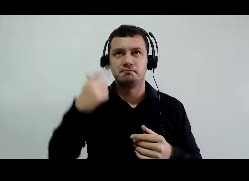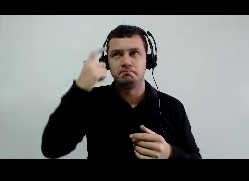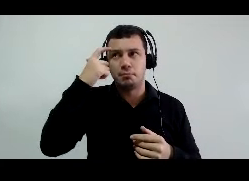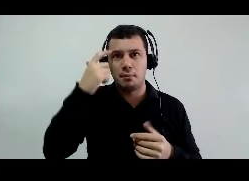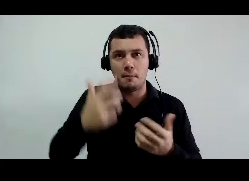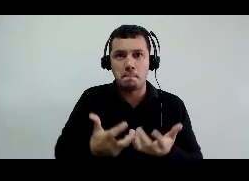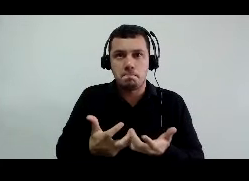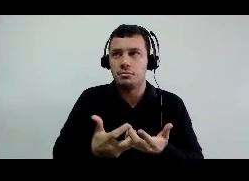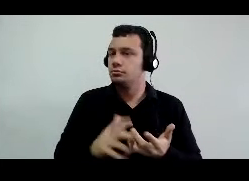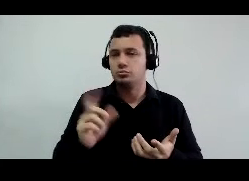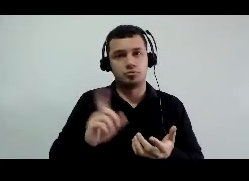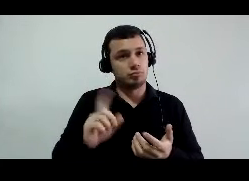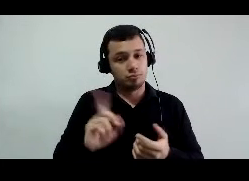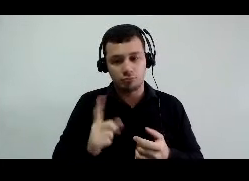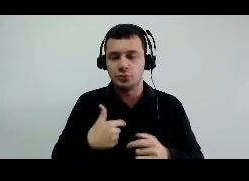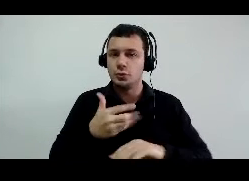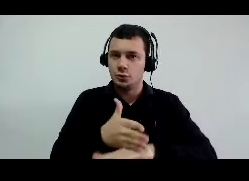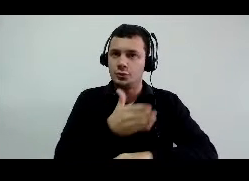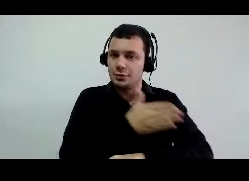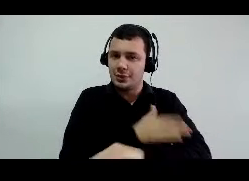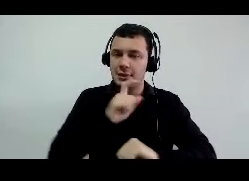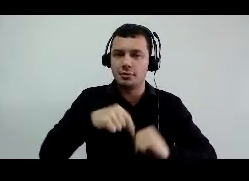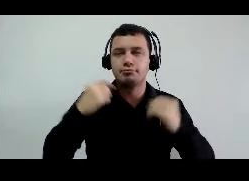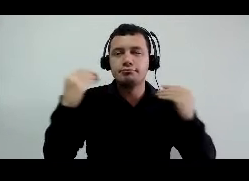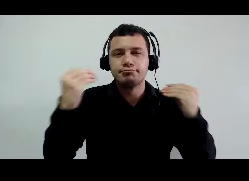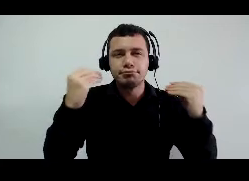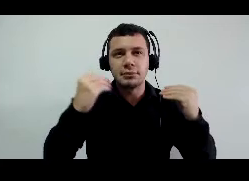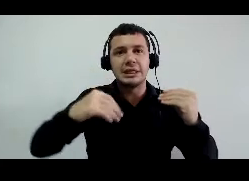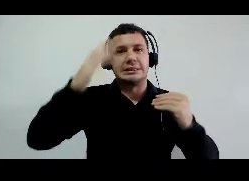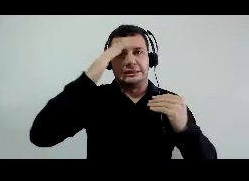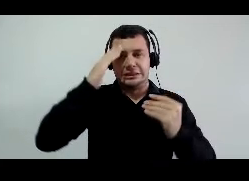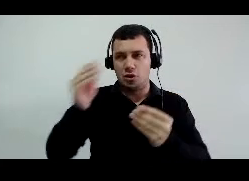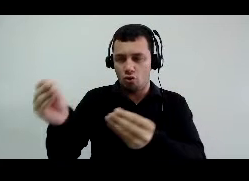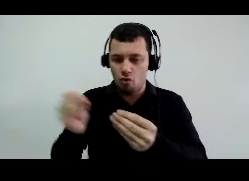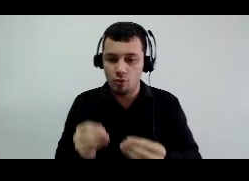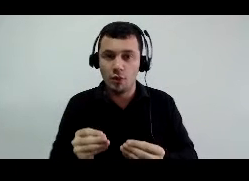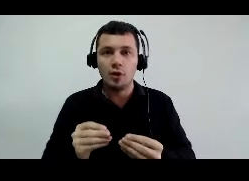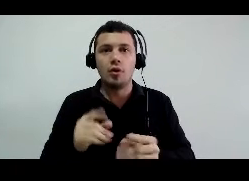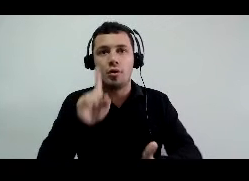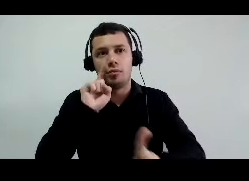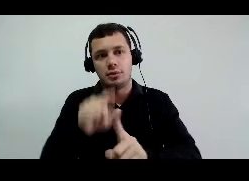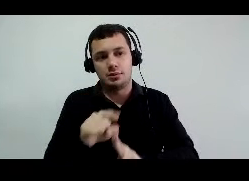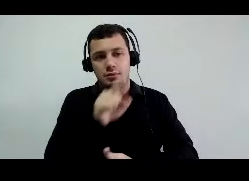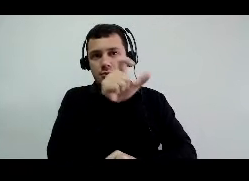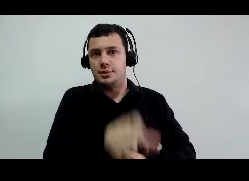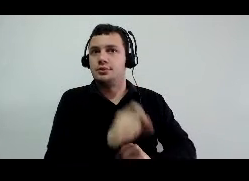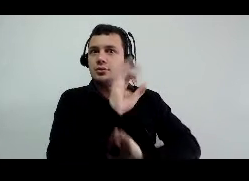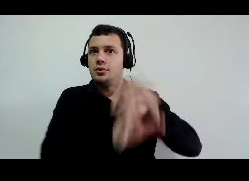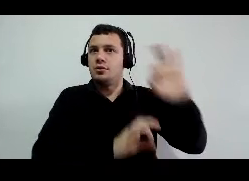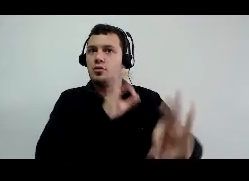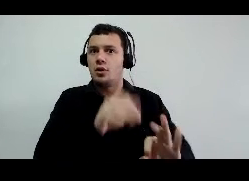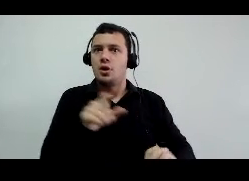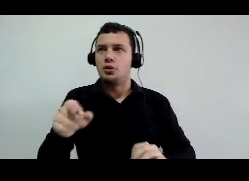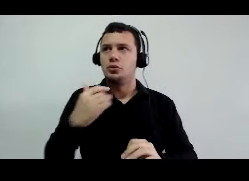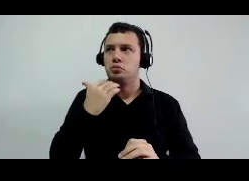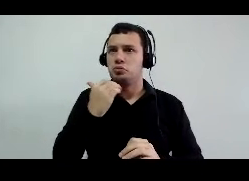poder a producirle un evento adverso, le puedo producir un daño a ese paciente porque yo no conozco la